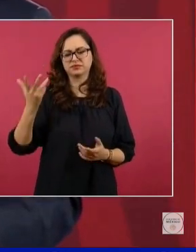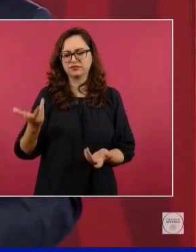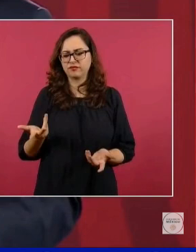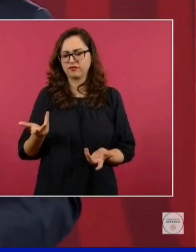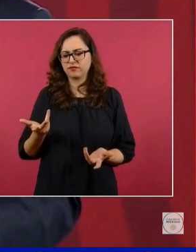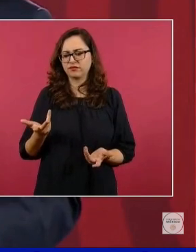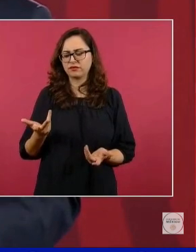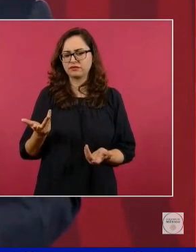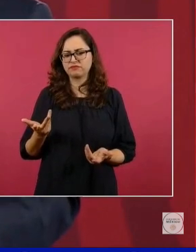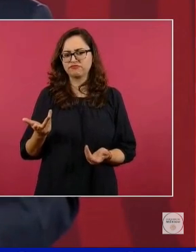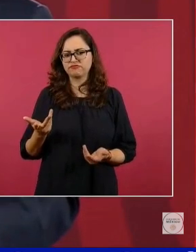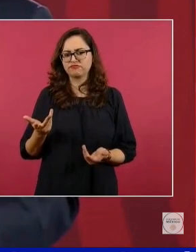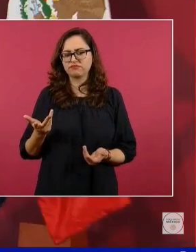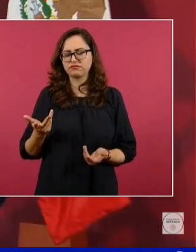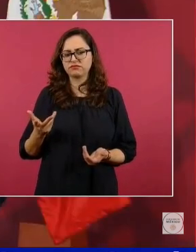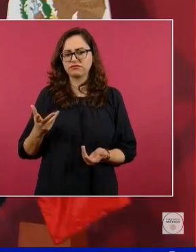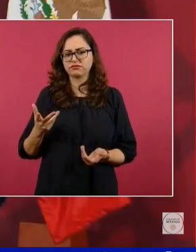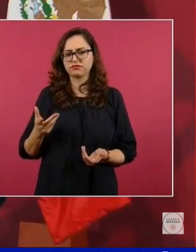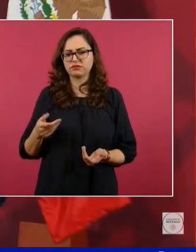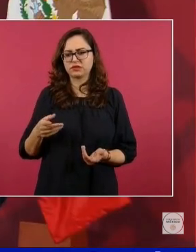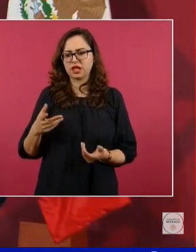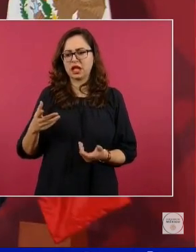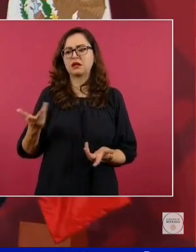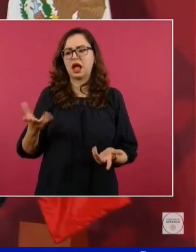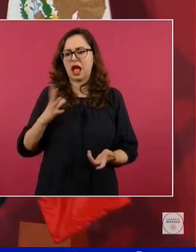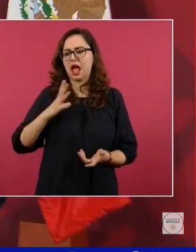6, 8 empresas,